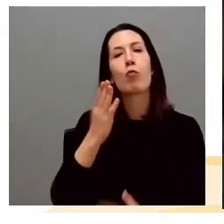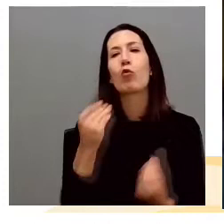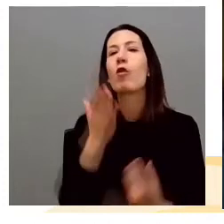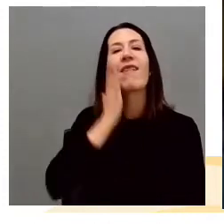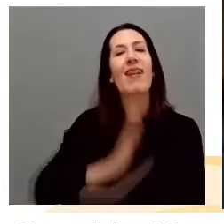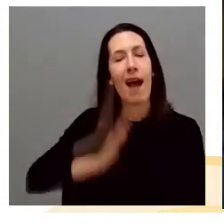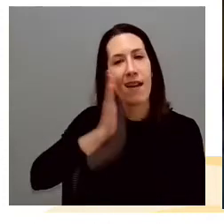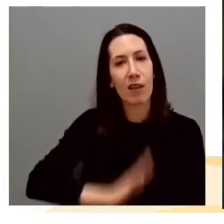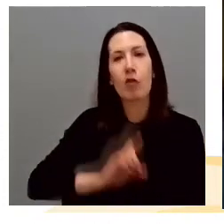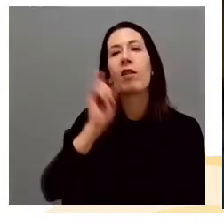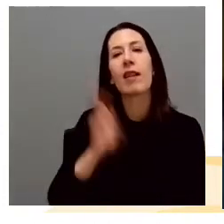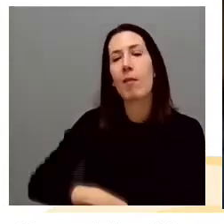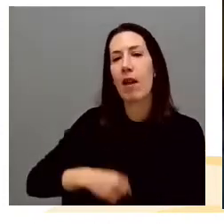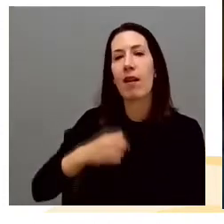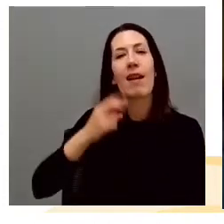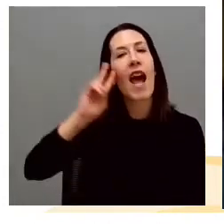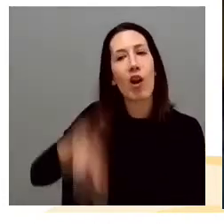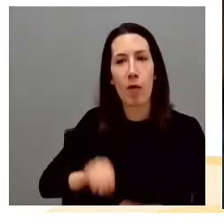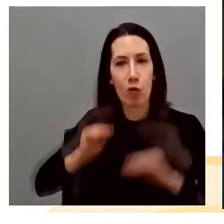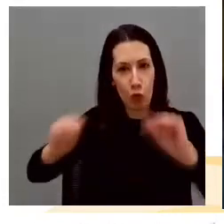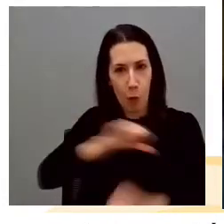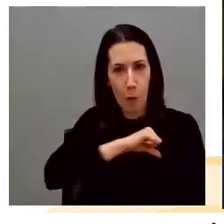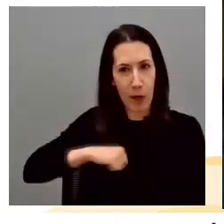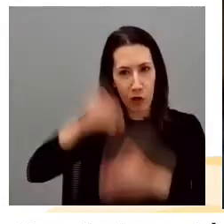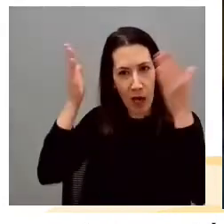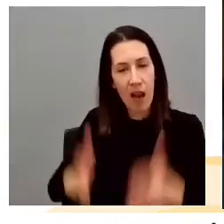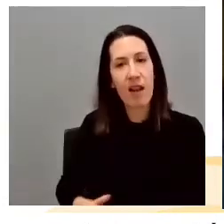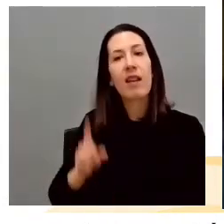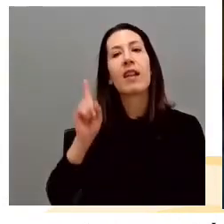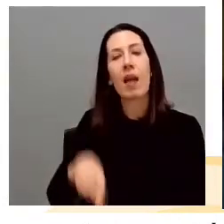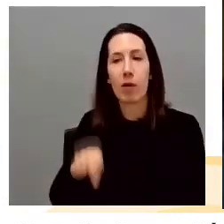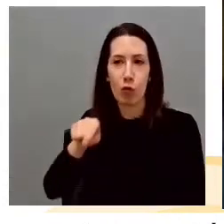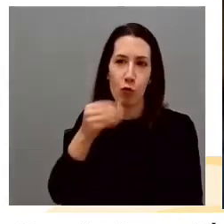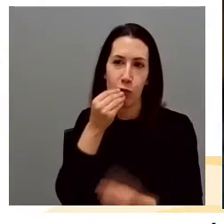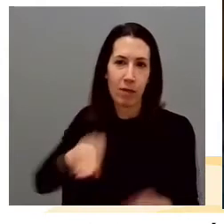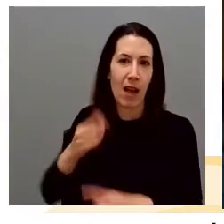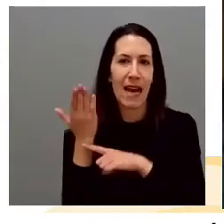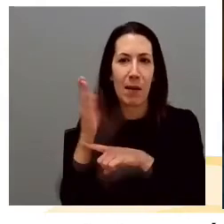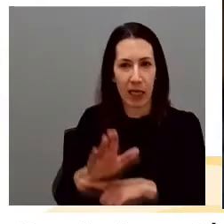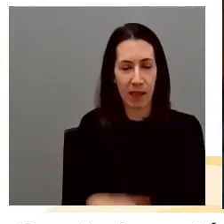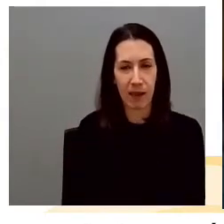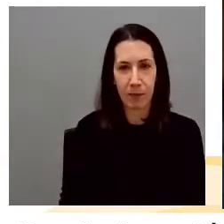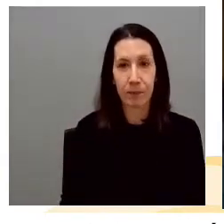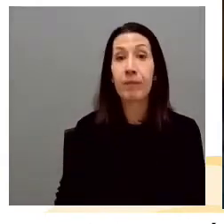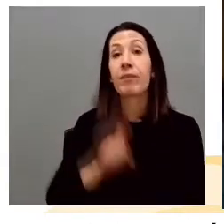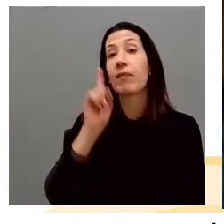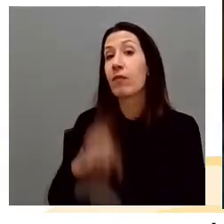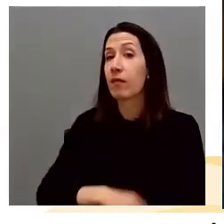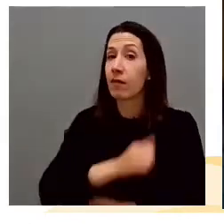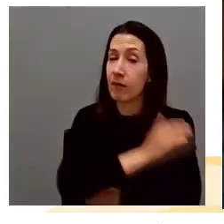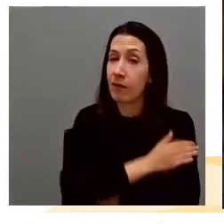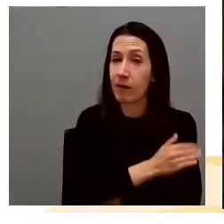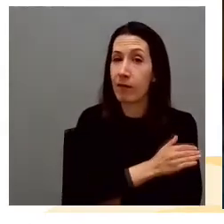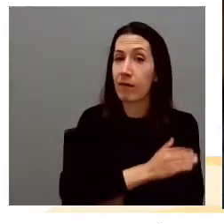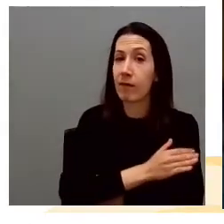y de reconocimiento a ti en lo personal y a lo mucho y bueno que representas. Querido Miguel, presidente del